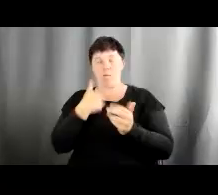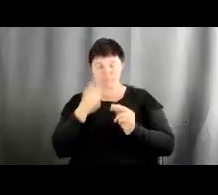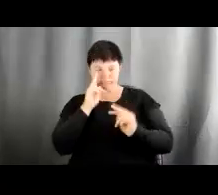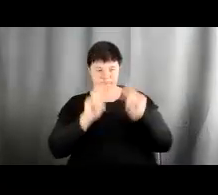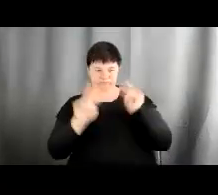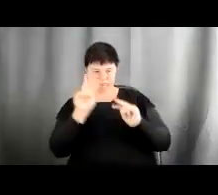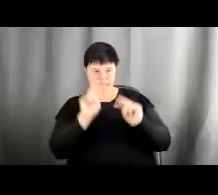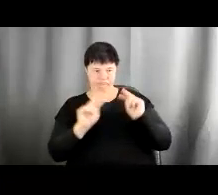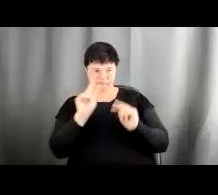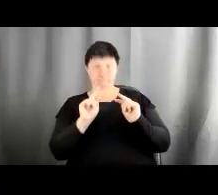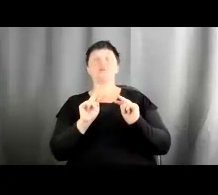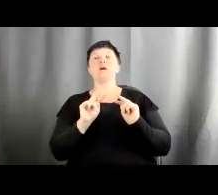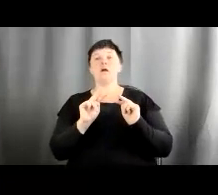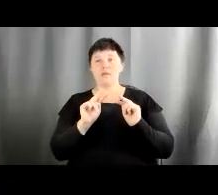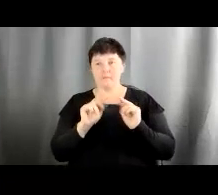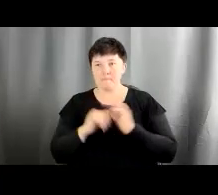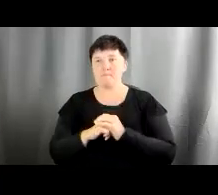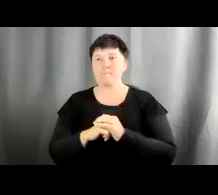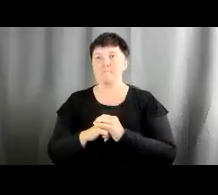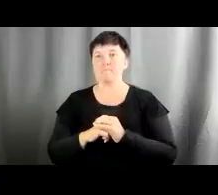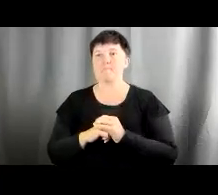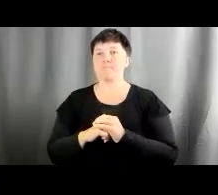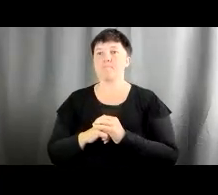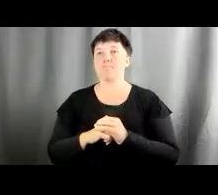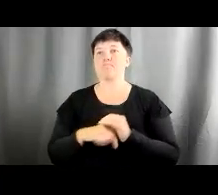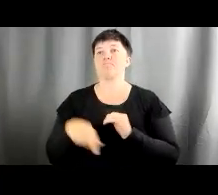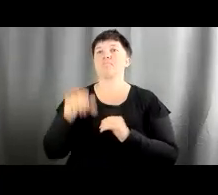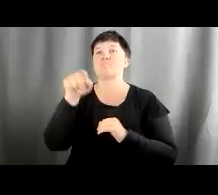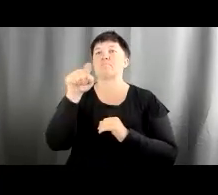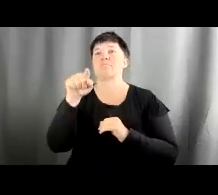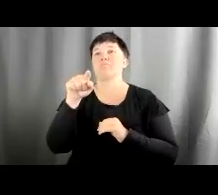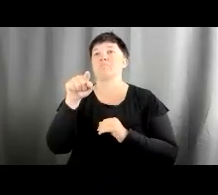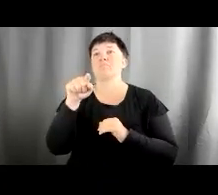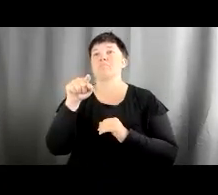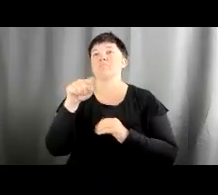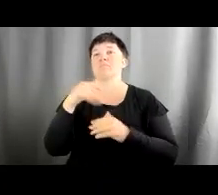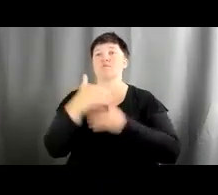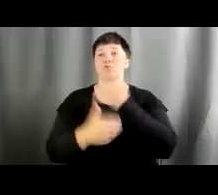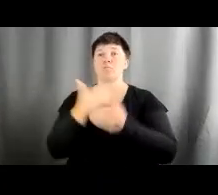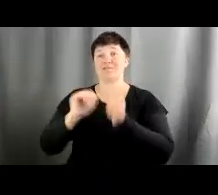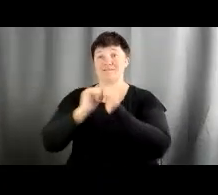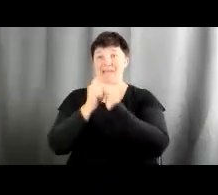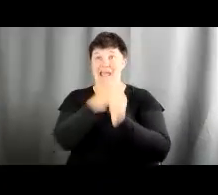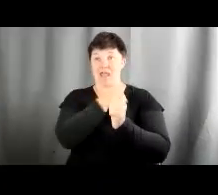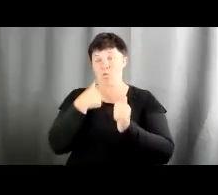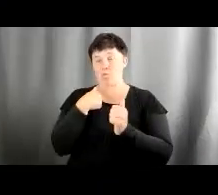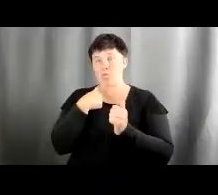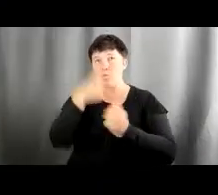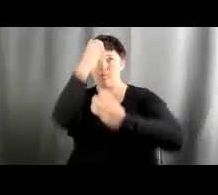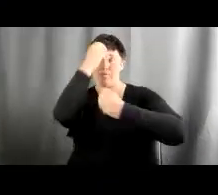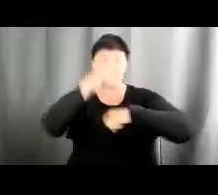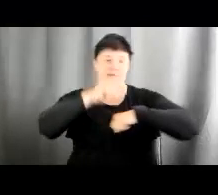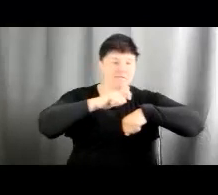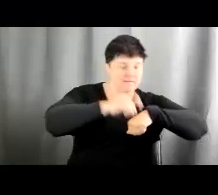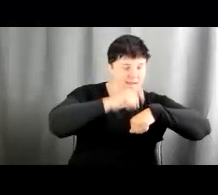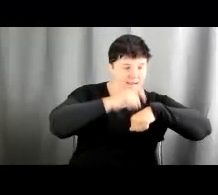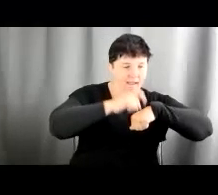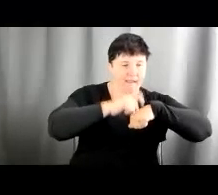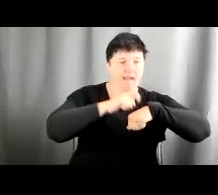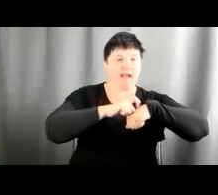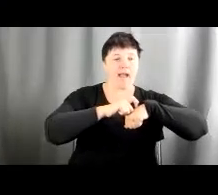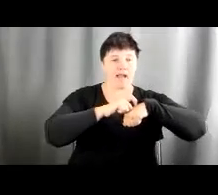Y este es todo el proceso de diseño de cómo pensamos sobre el tiempo, con un